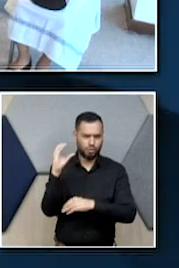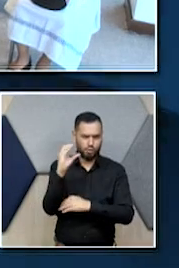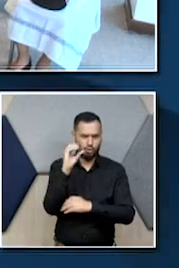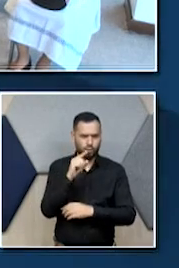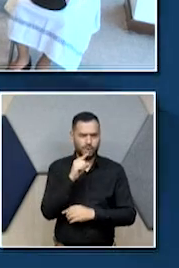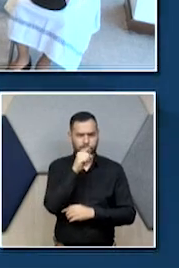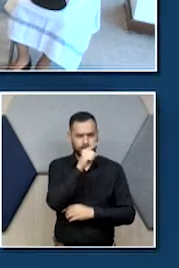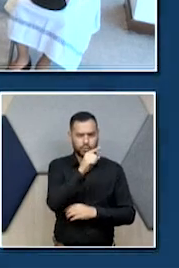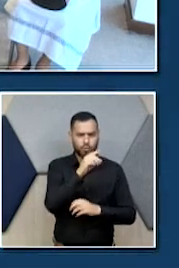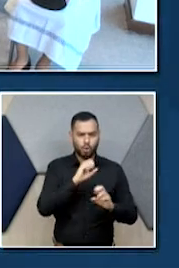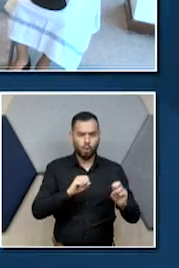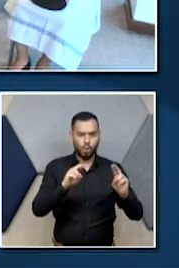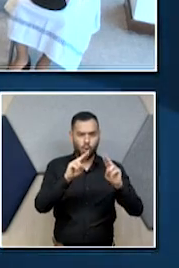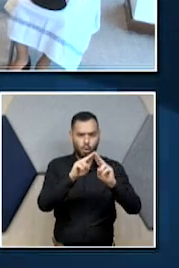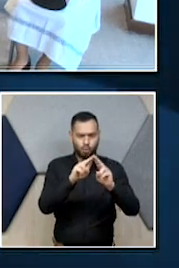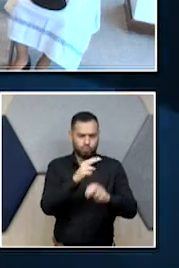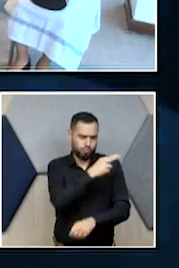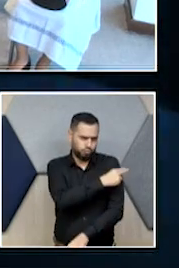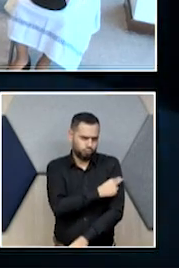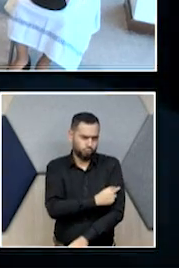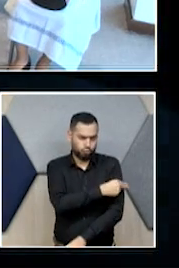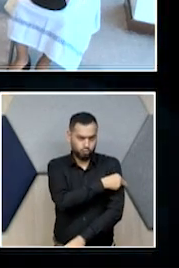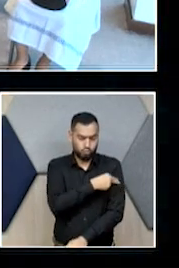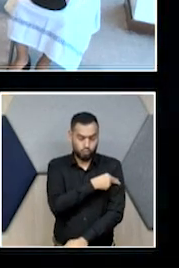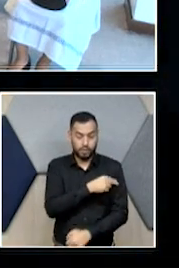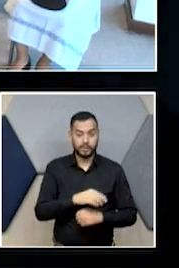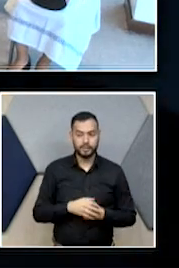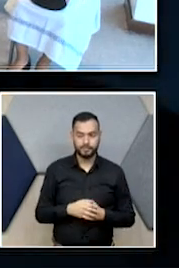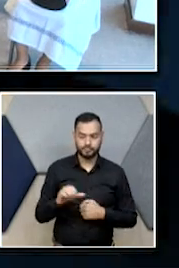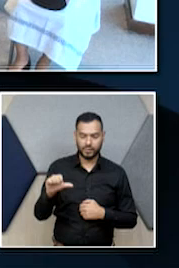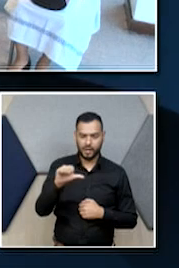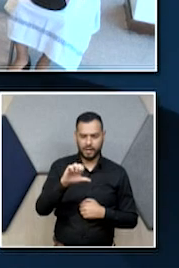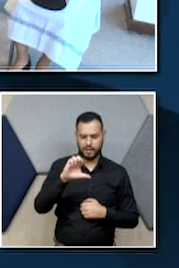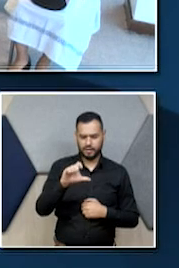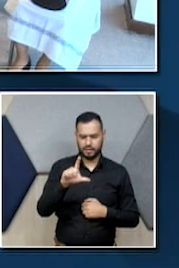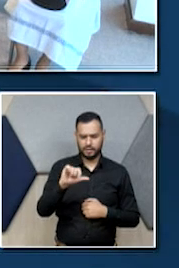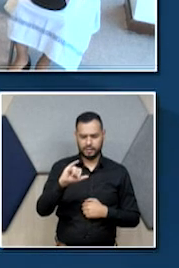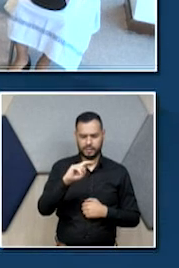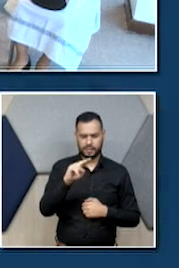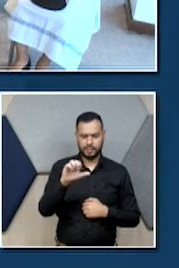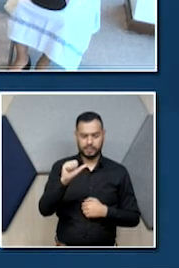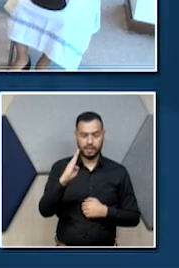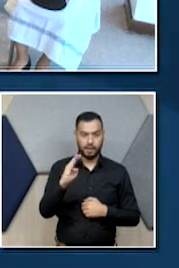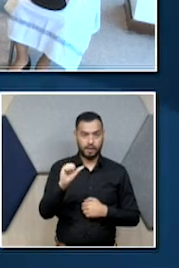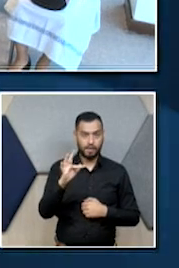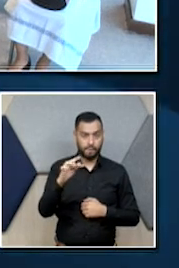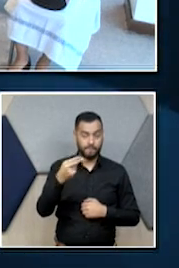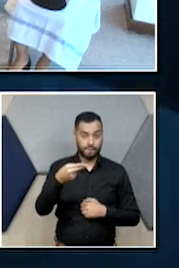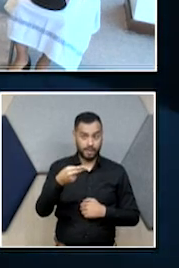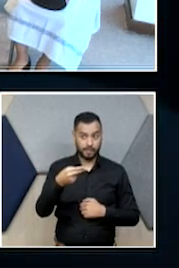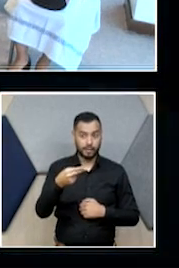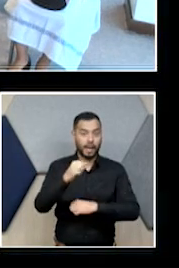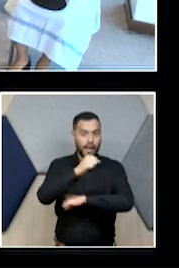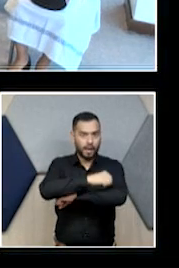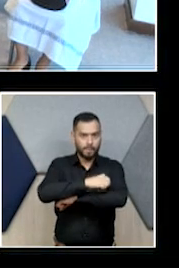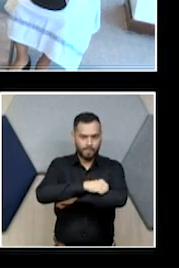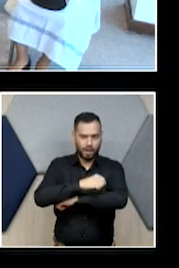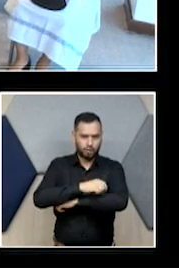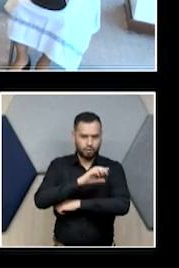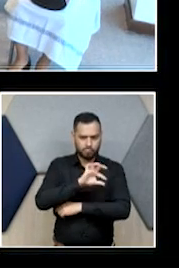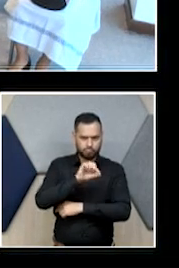Suiza, señora Elizabeth García Carrillo, embajadora designada de Colombia en Bolivia,